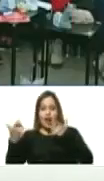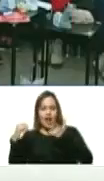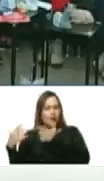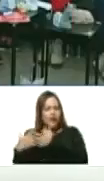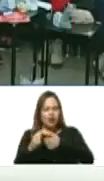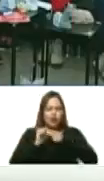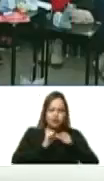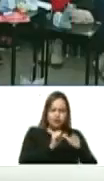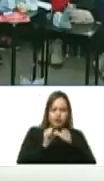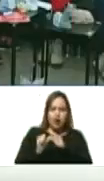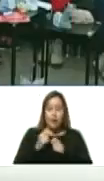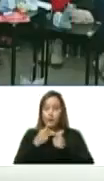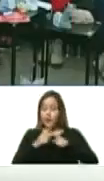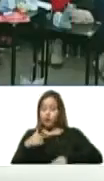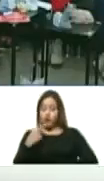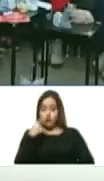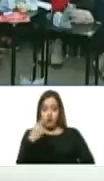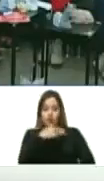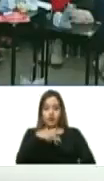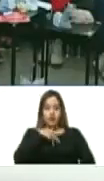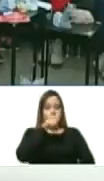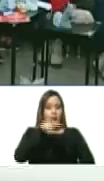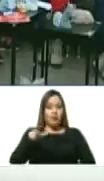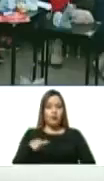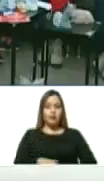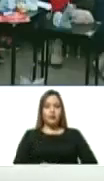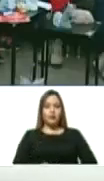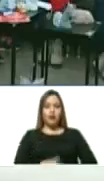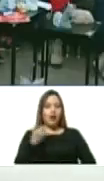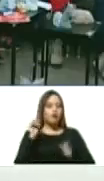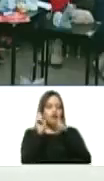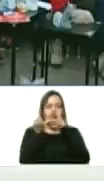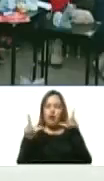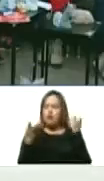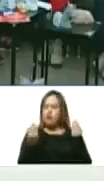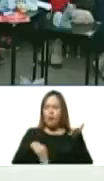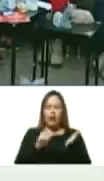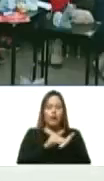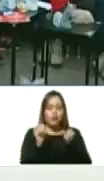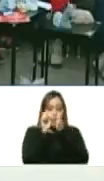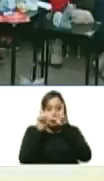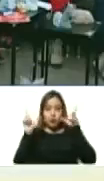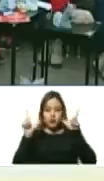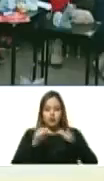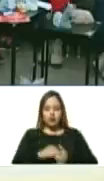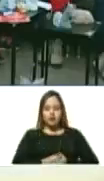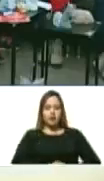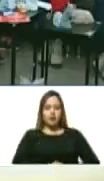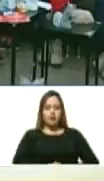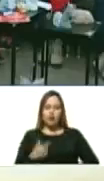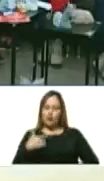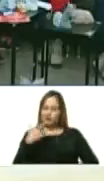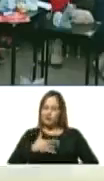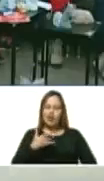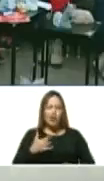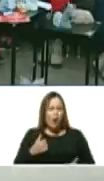permanente, pero yo le digo a nuestro pueblo, bueno, es un shock, muchas veces es un shock. Yo siento el